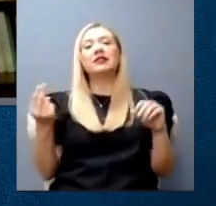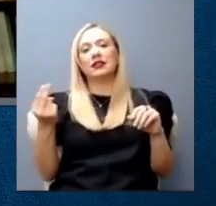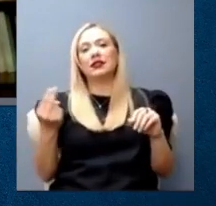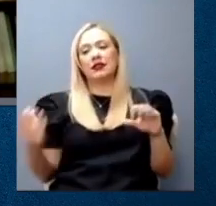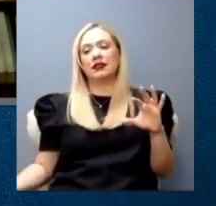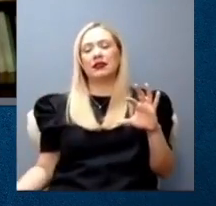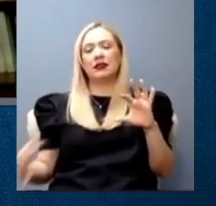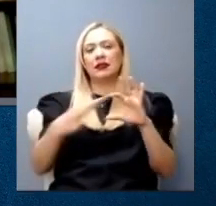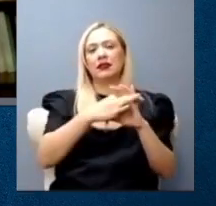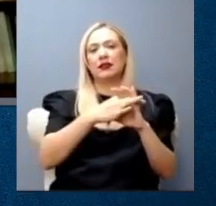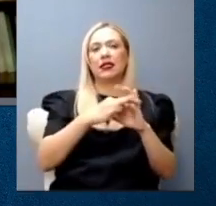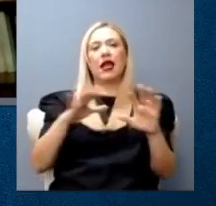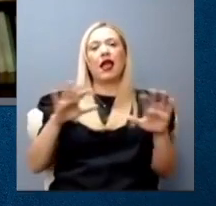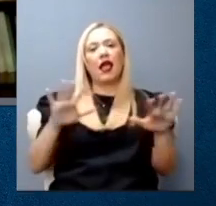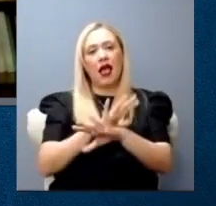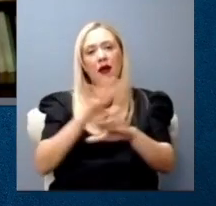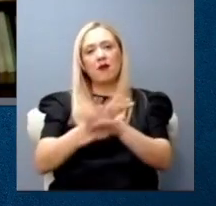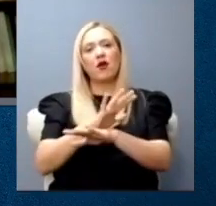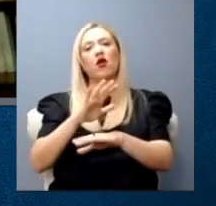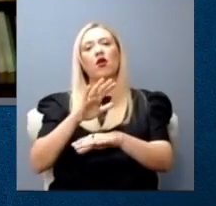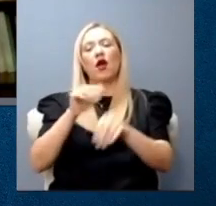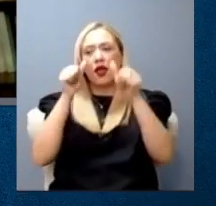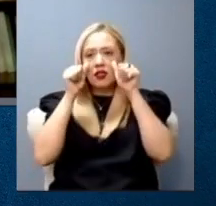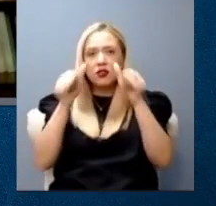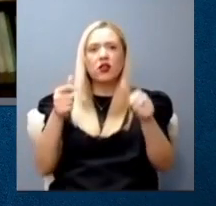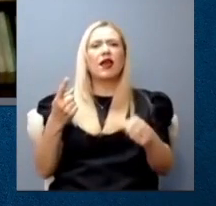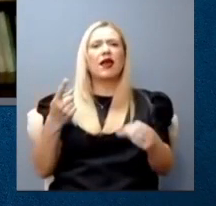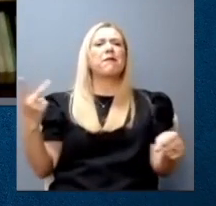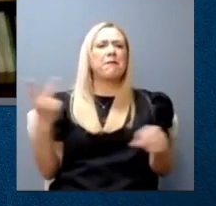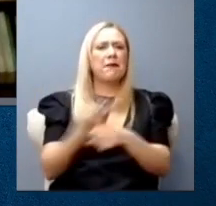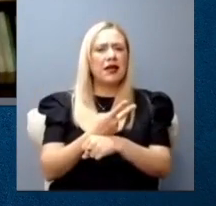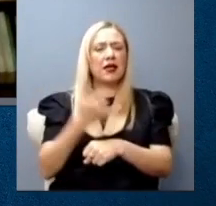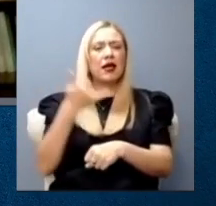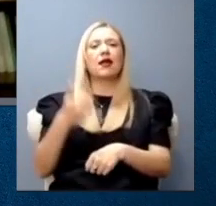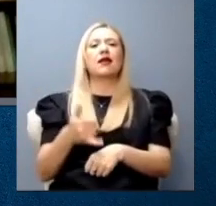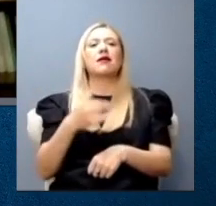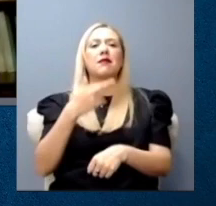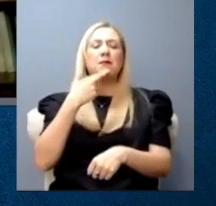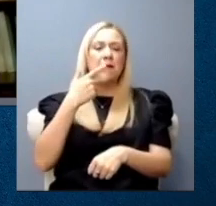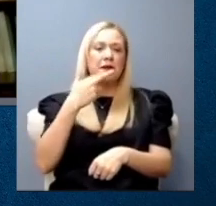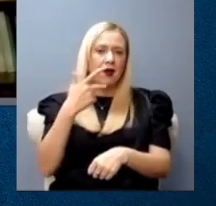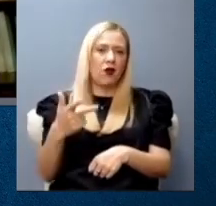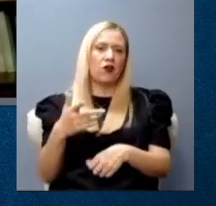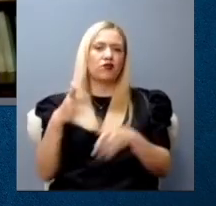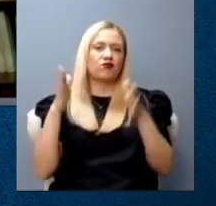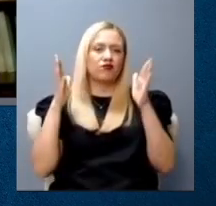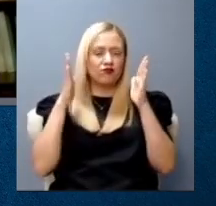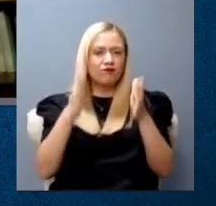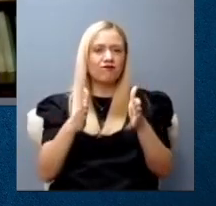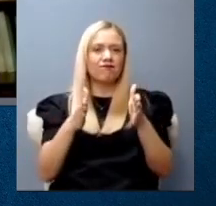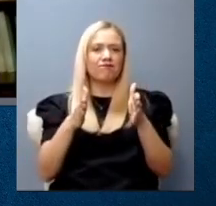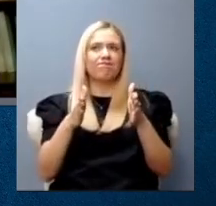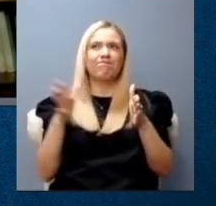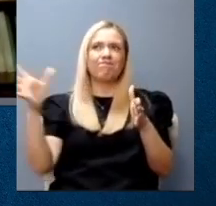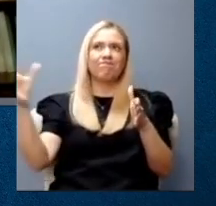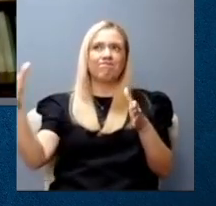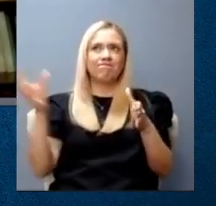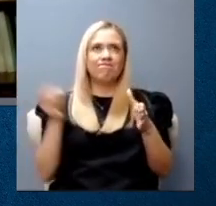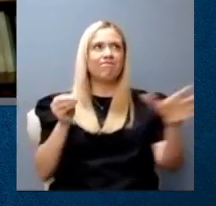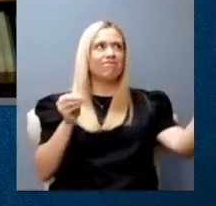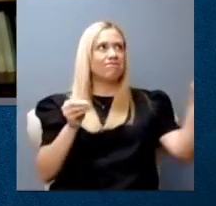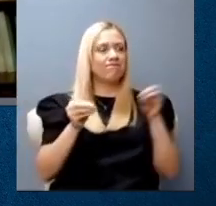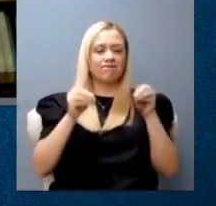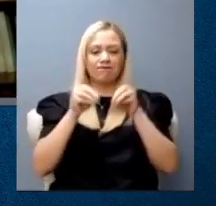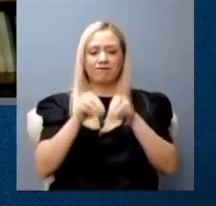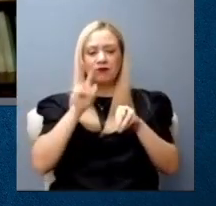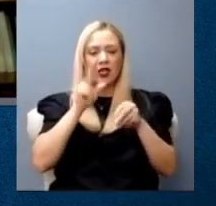derechos humanos a adaptarnos, a escuchar lo que está sucediendo y a tener estos enfoques interdisciplinarios e